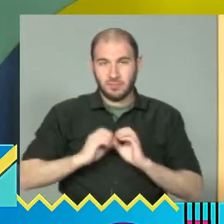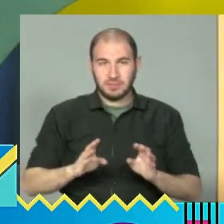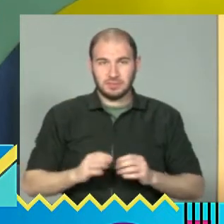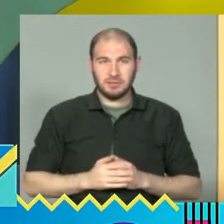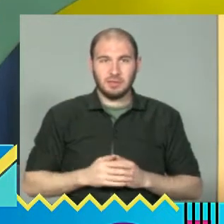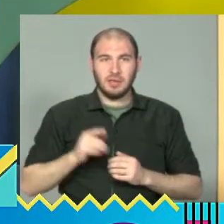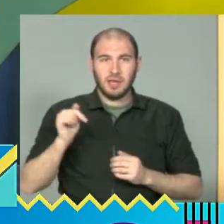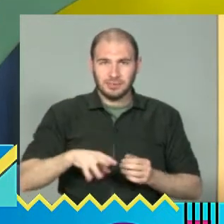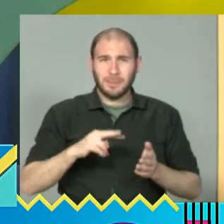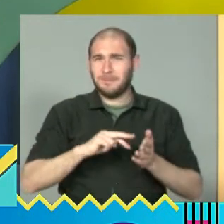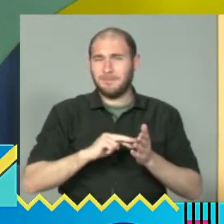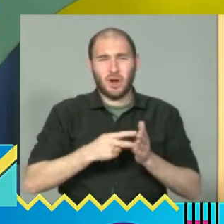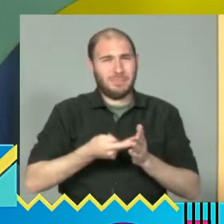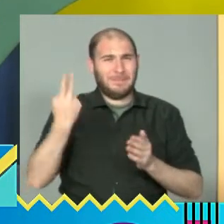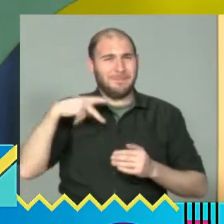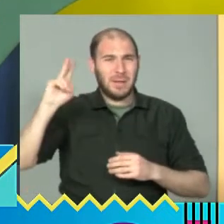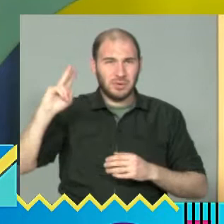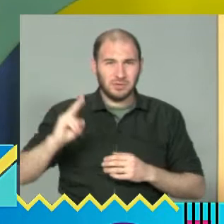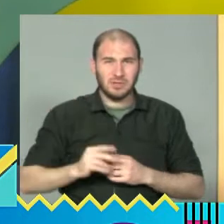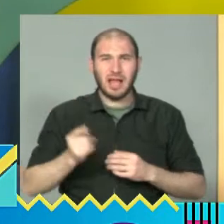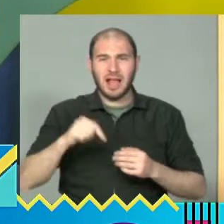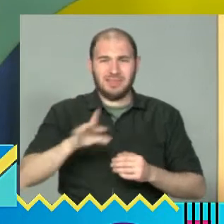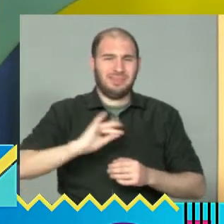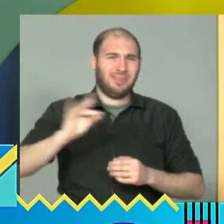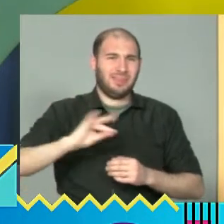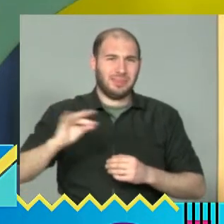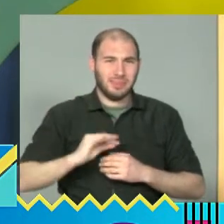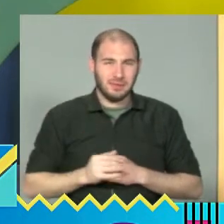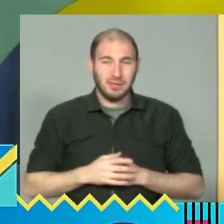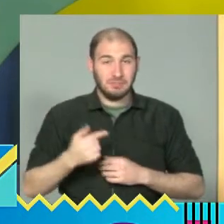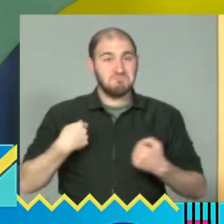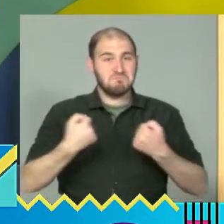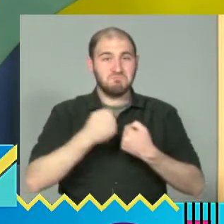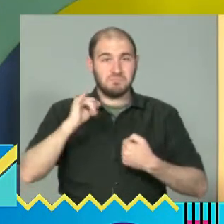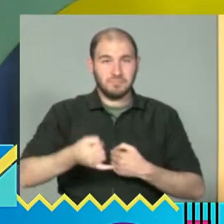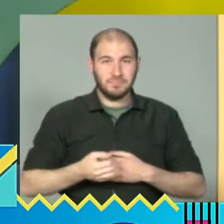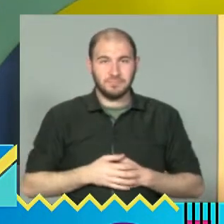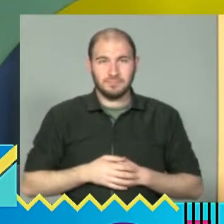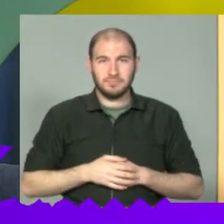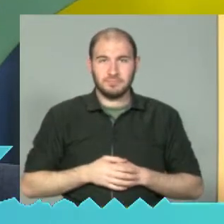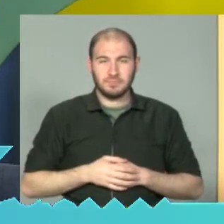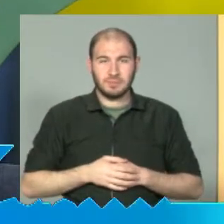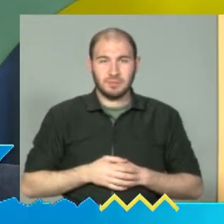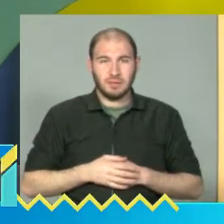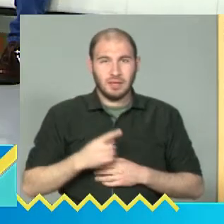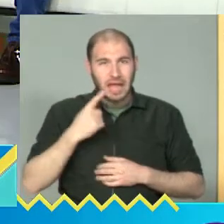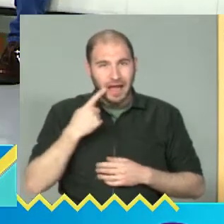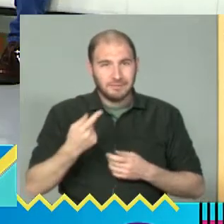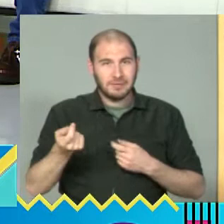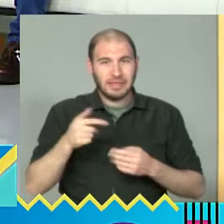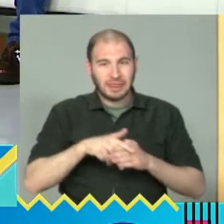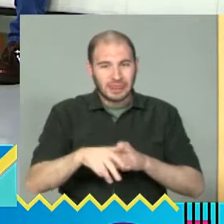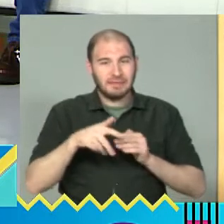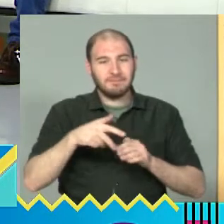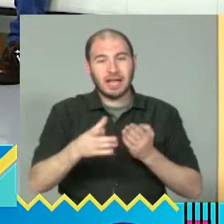Eso complicó aún más el problema del déficit fiscal. Y sí coincido que hay que tratar de controlar el